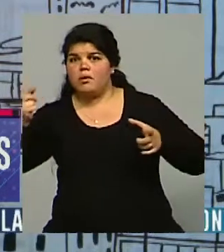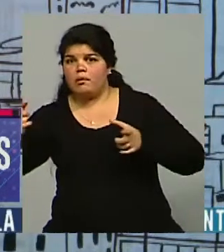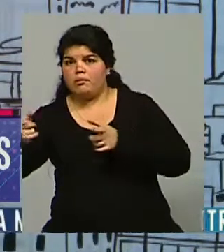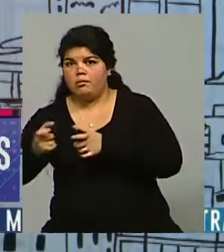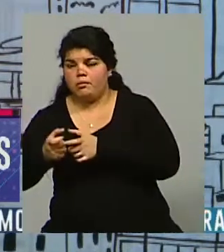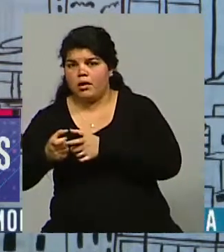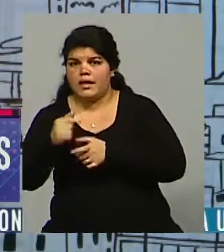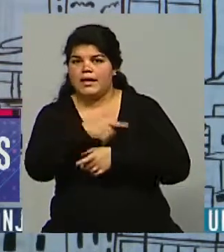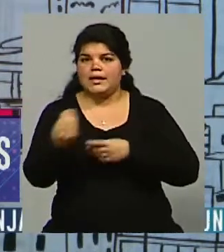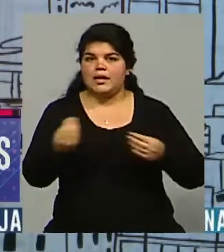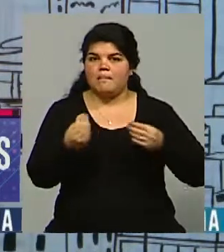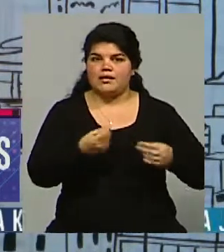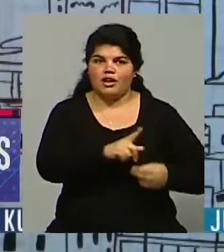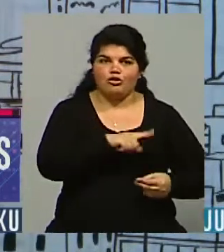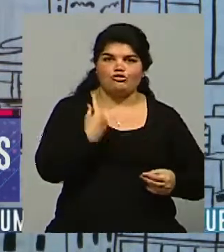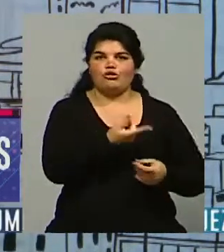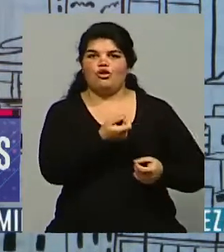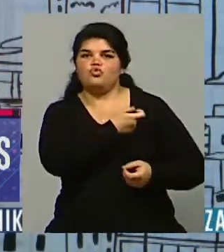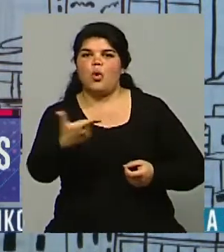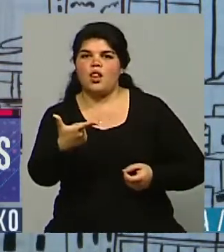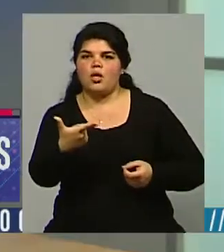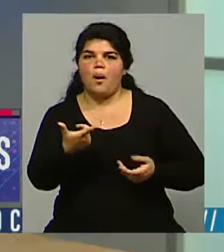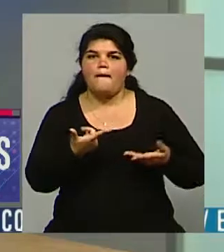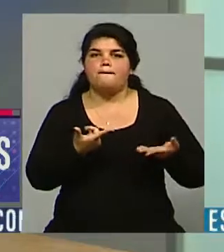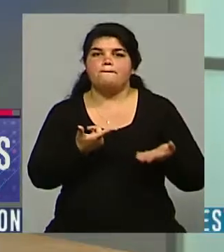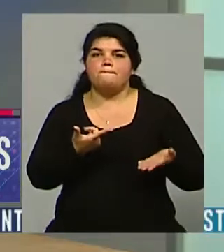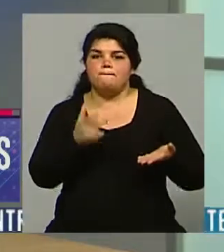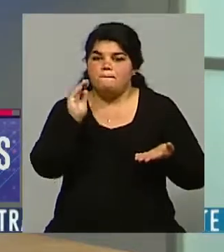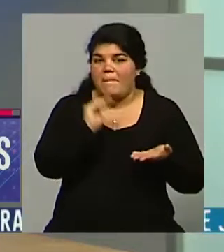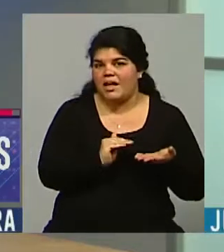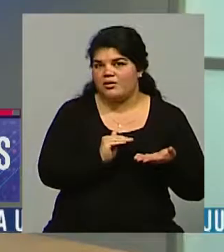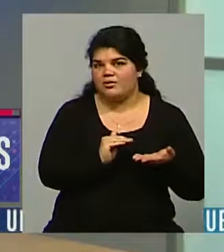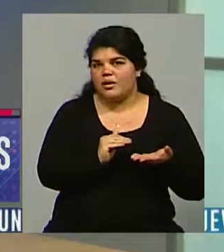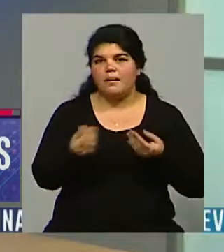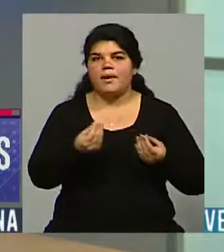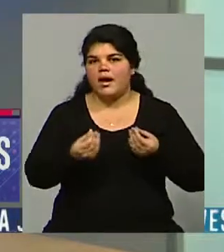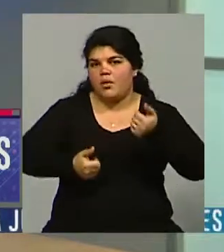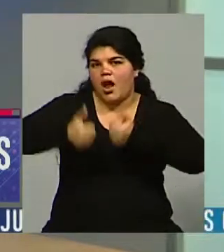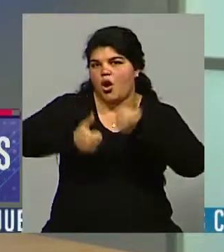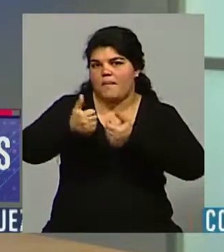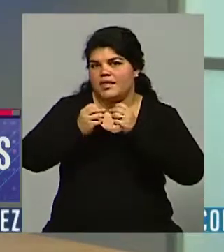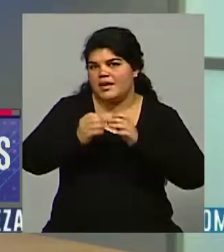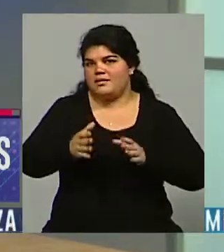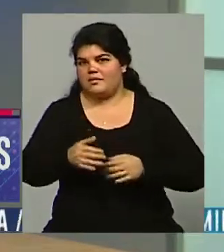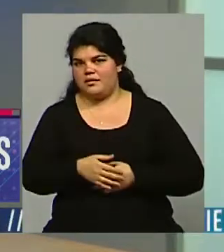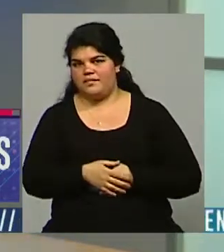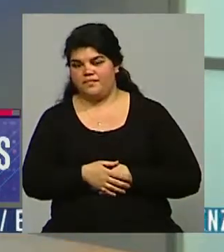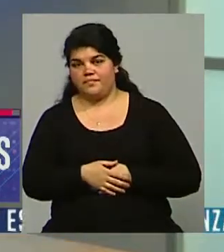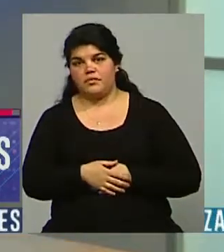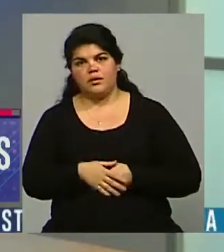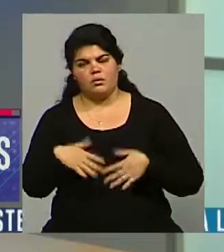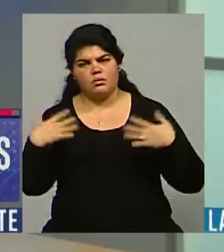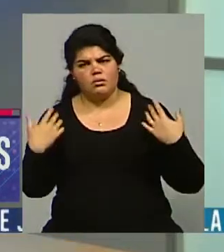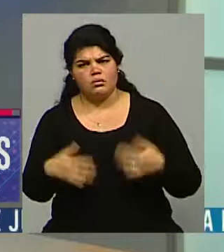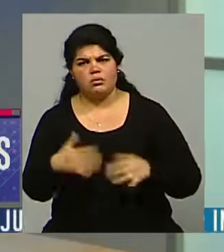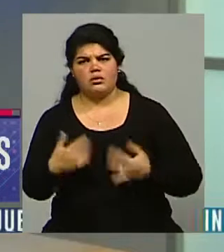para hacernos competitivas a la hora de ingresar al mercado laboral. Tenemos un montón de deudas pendientes, ¿no? Digo, la sociedad